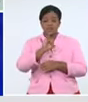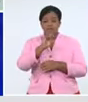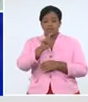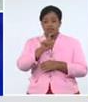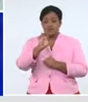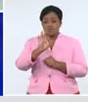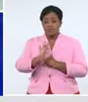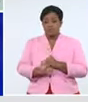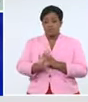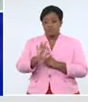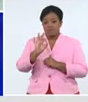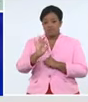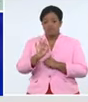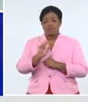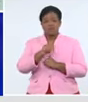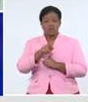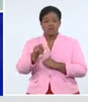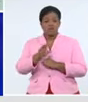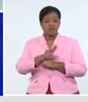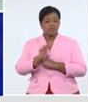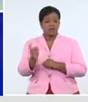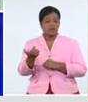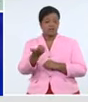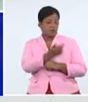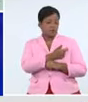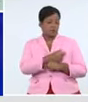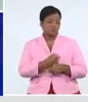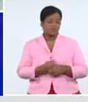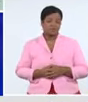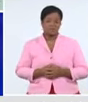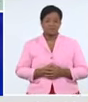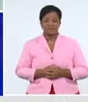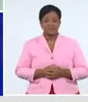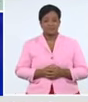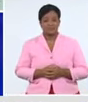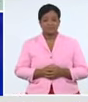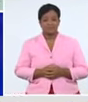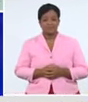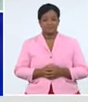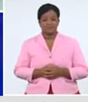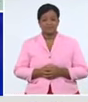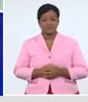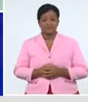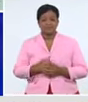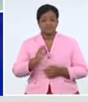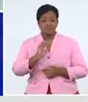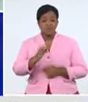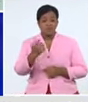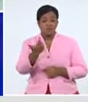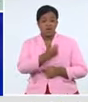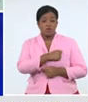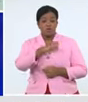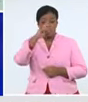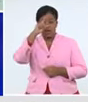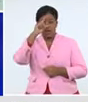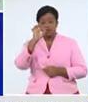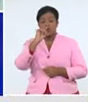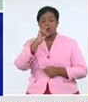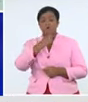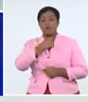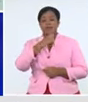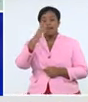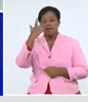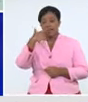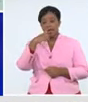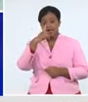% del total de la población vacunable. ¿Incluye el esquema completo de vacunación, doctora? Soberana Plus también, sí, la de